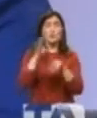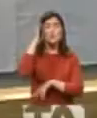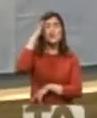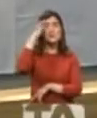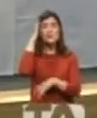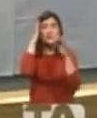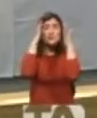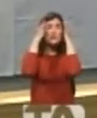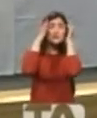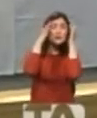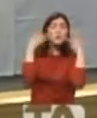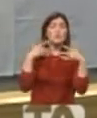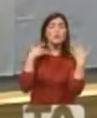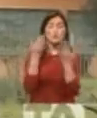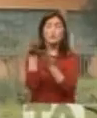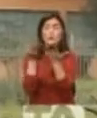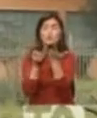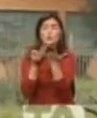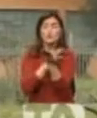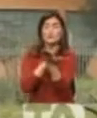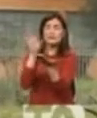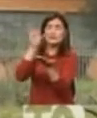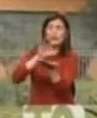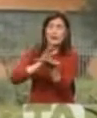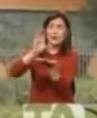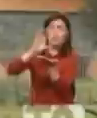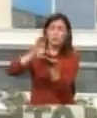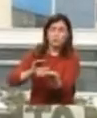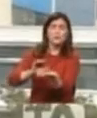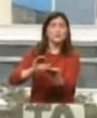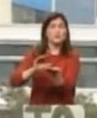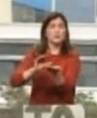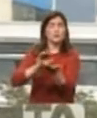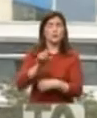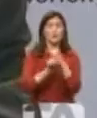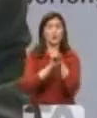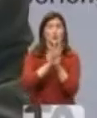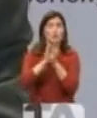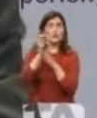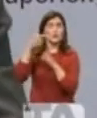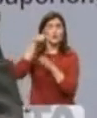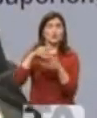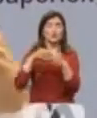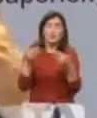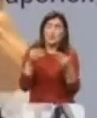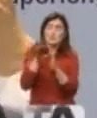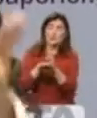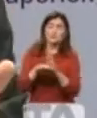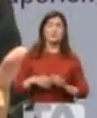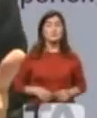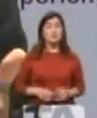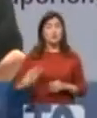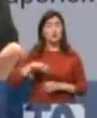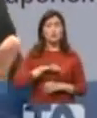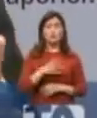preocupación por la reducción del presupuesto a las universidades en este año de casi 140 millones de dólares. Lo que hemos establecido es que vamos a trabajar